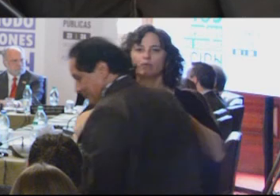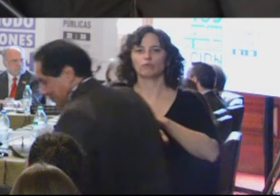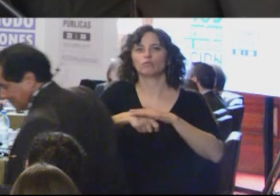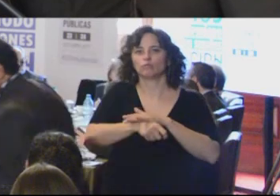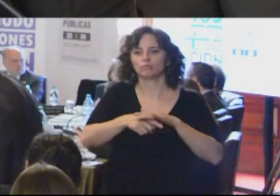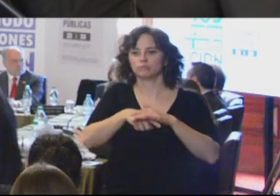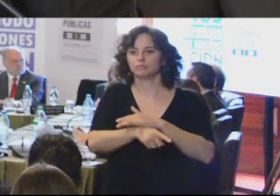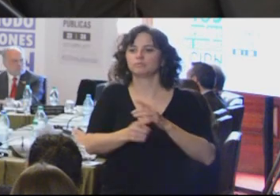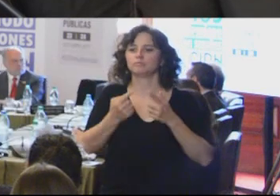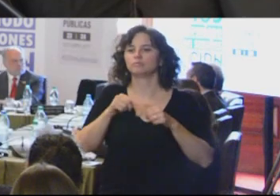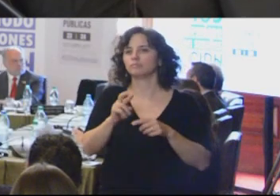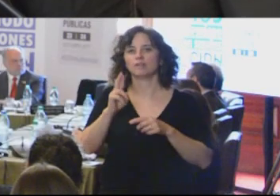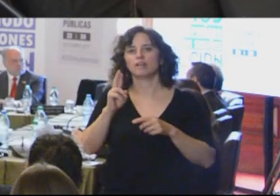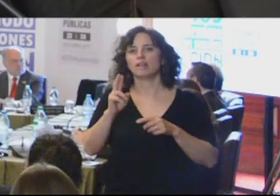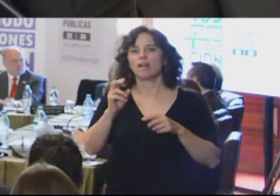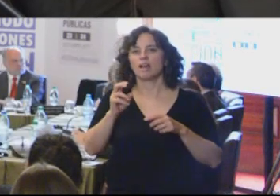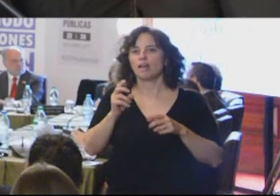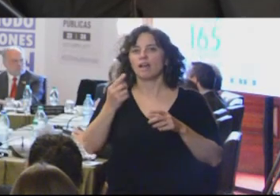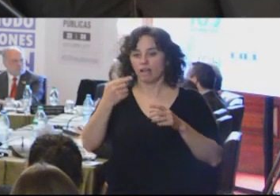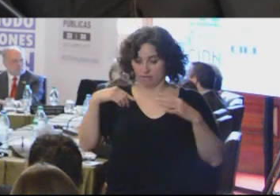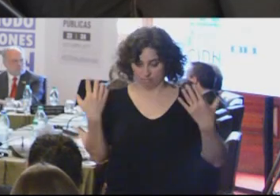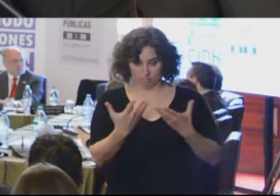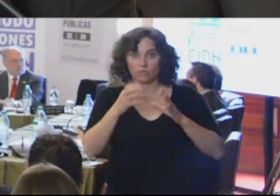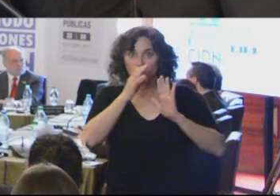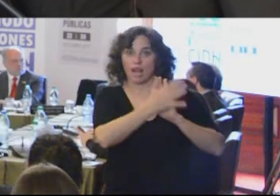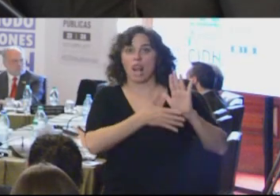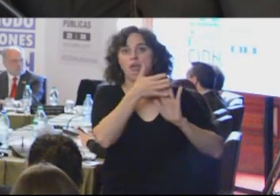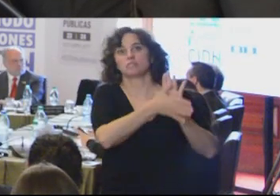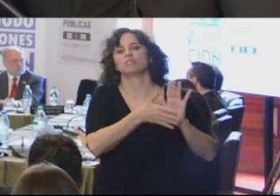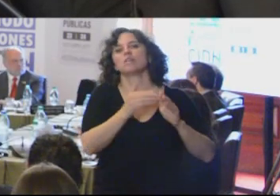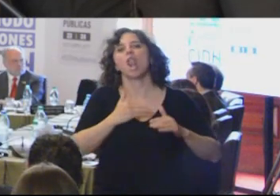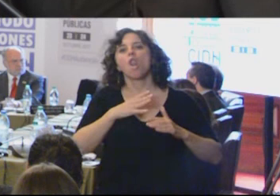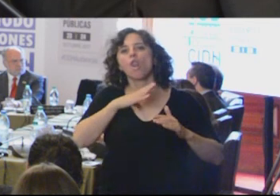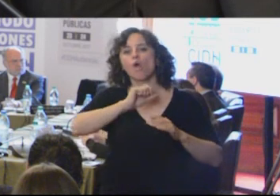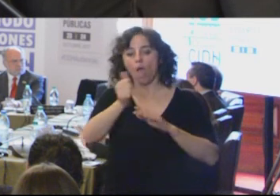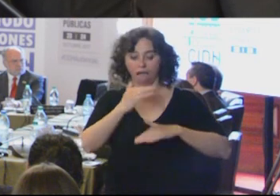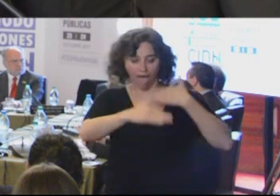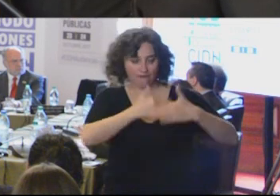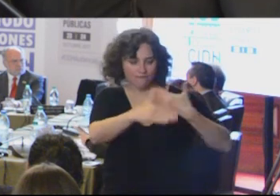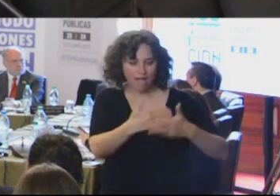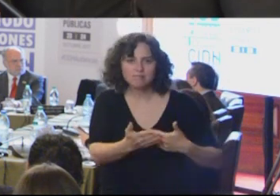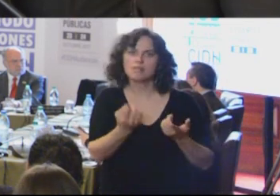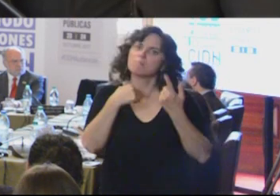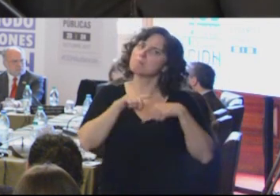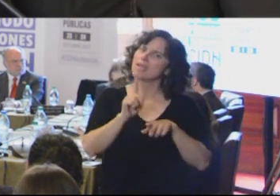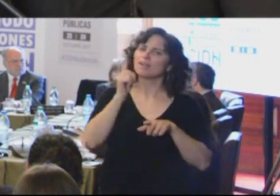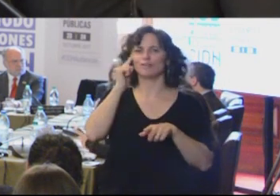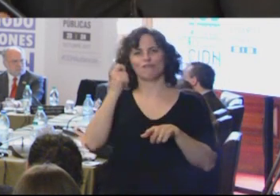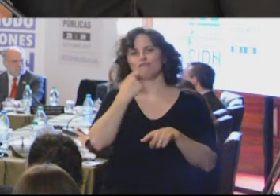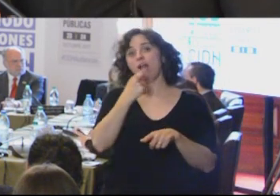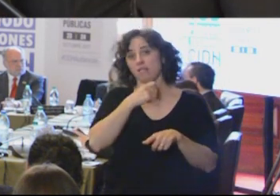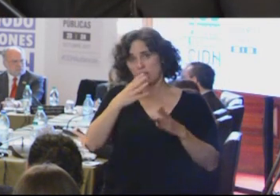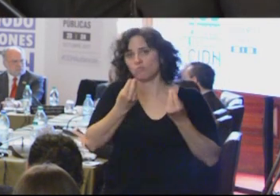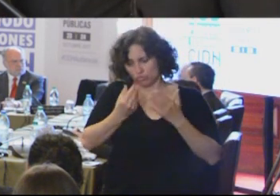selva inclinación si se han logrado avances como lo que hemos logrado en esta materia pero desde luego falta mucho que